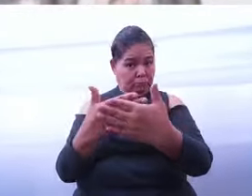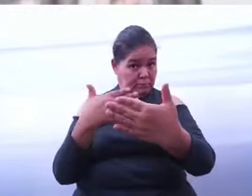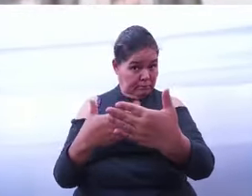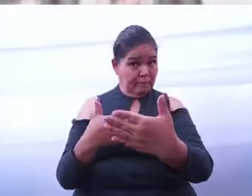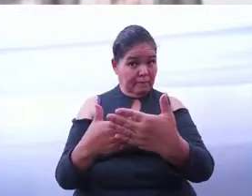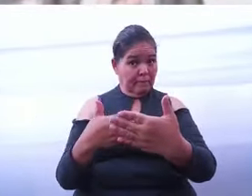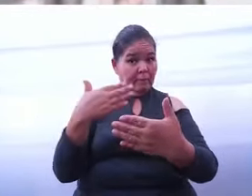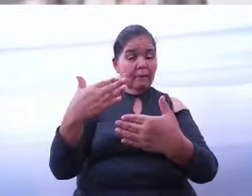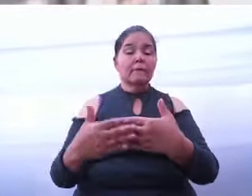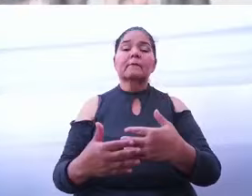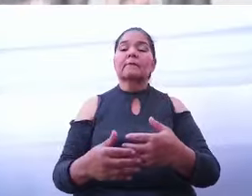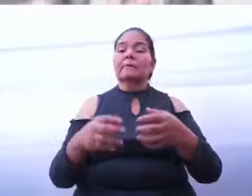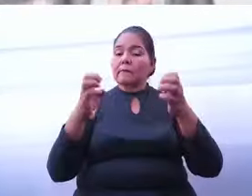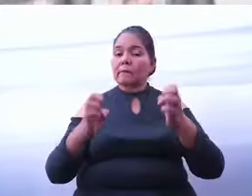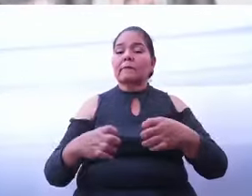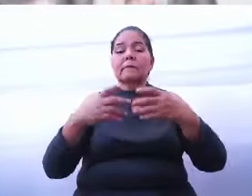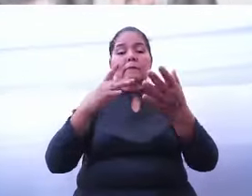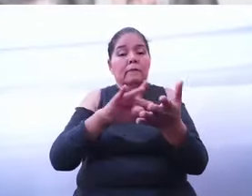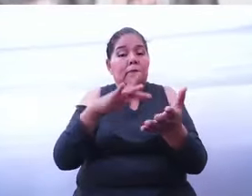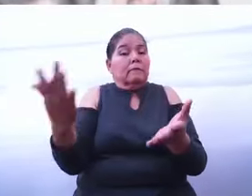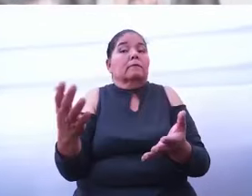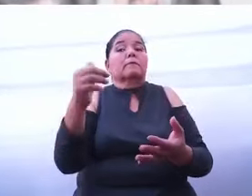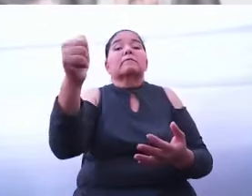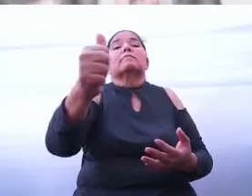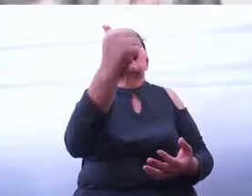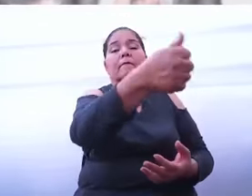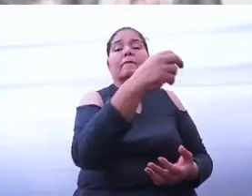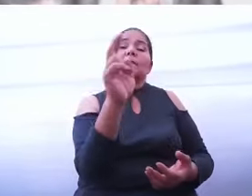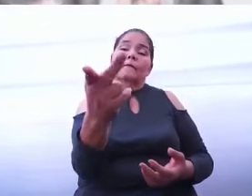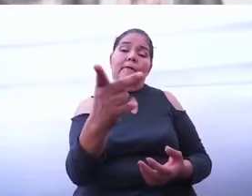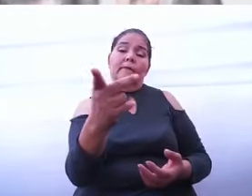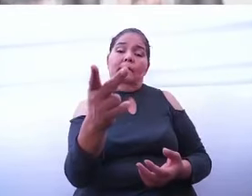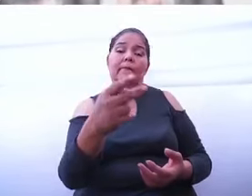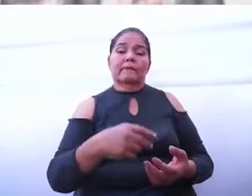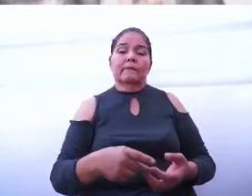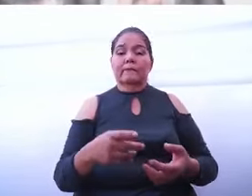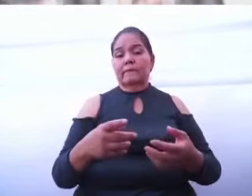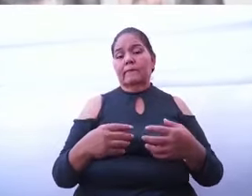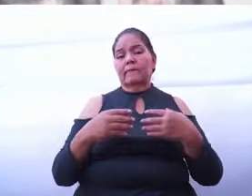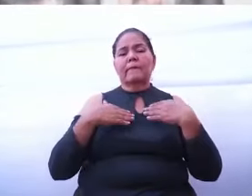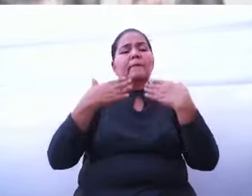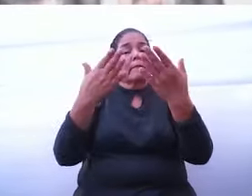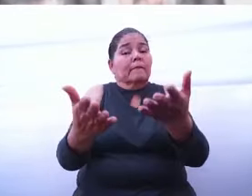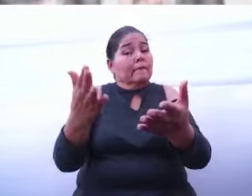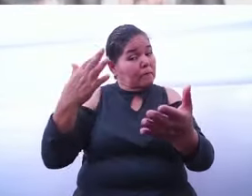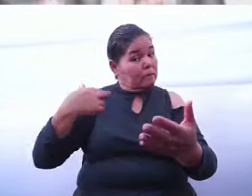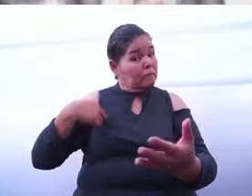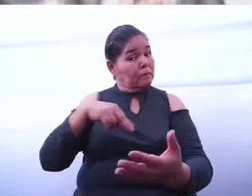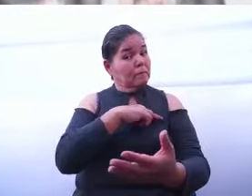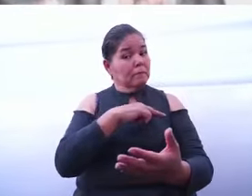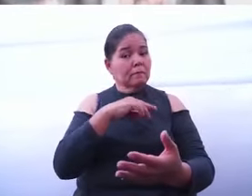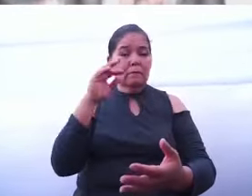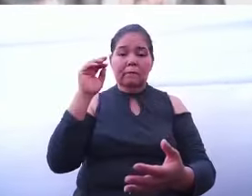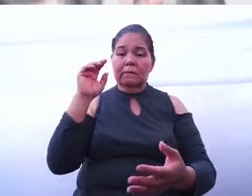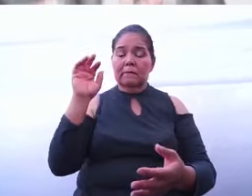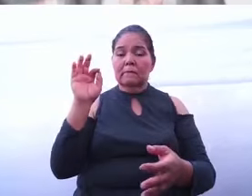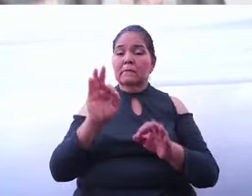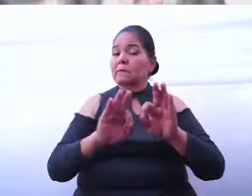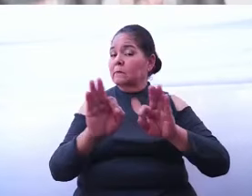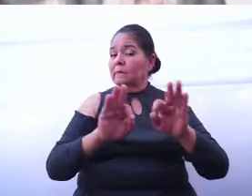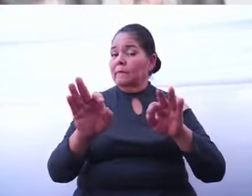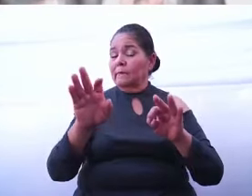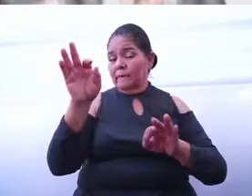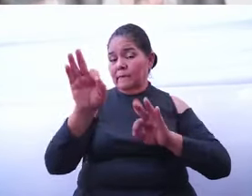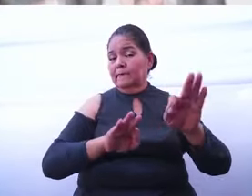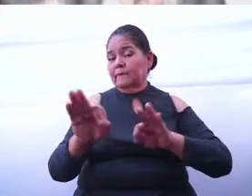aquí gracias a la confianza que ustedes nos dieron. Servir es un gran compromiso, un gran orgullo,